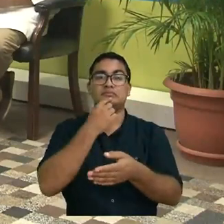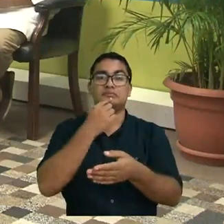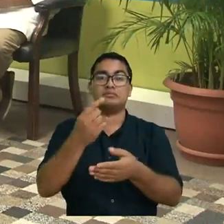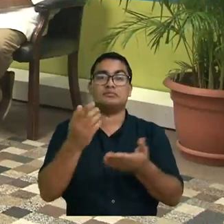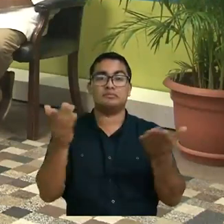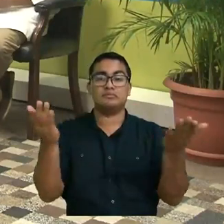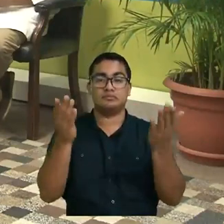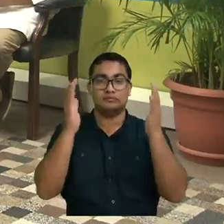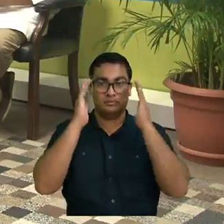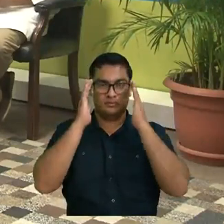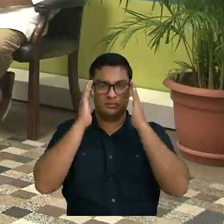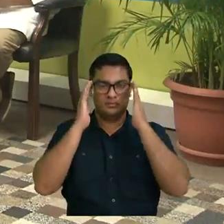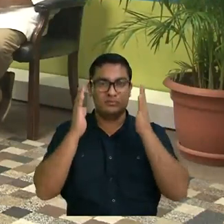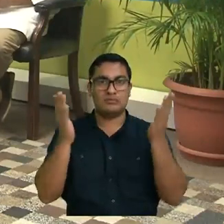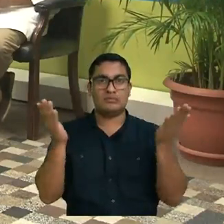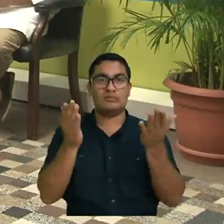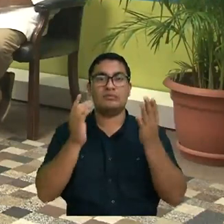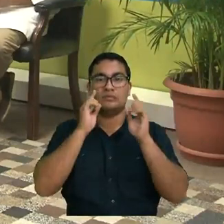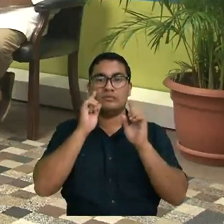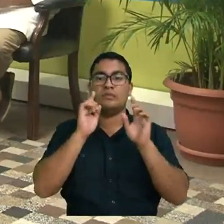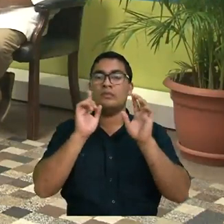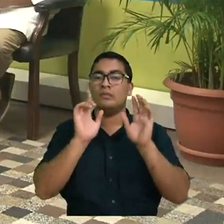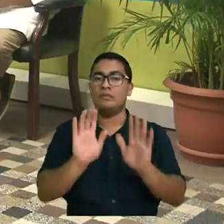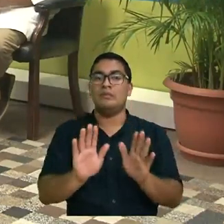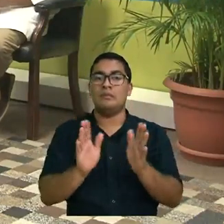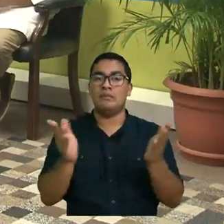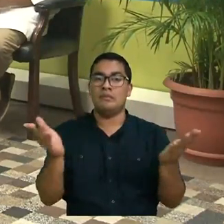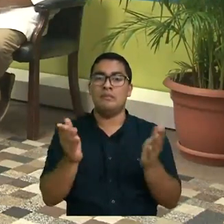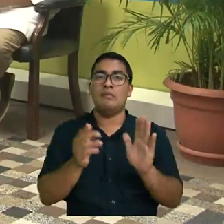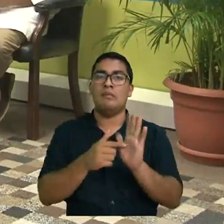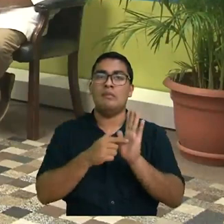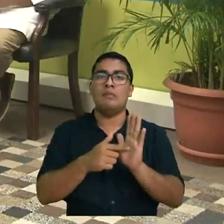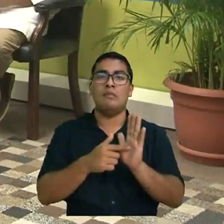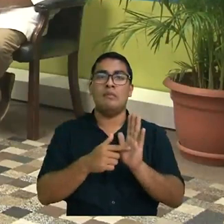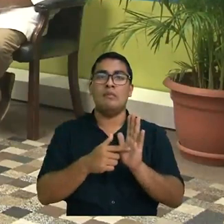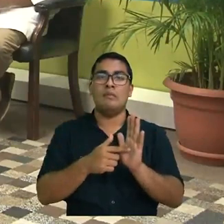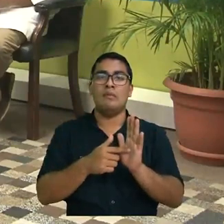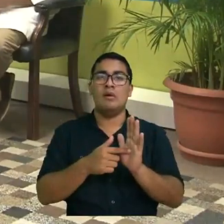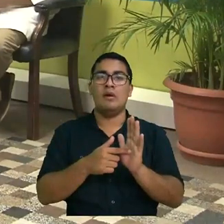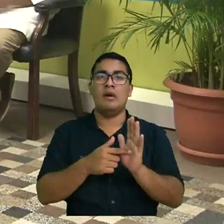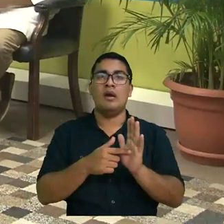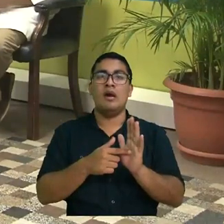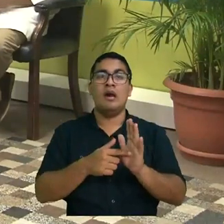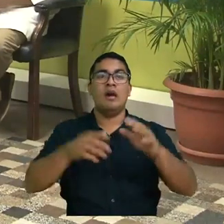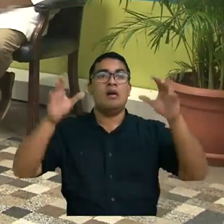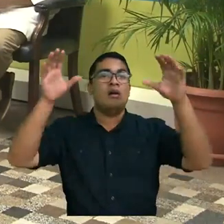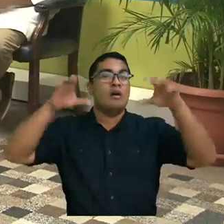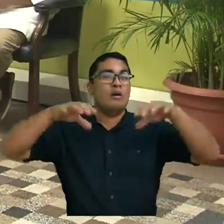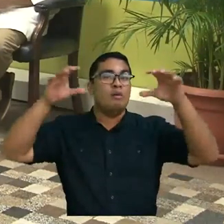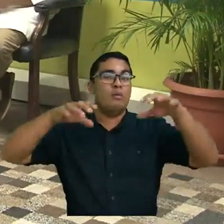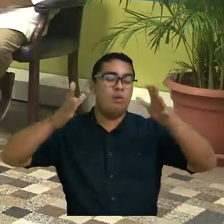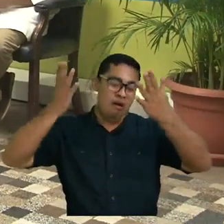las medidas preventivas es, por ejemplo, no mojarnos ahorita que viene